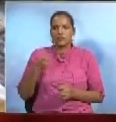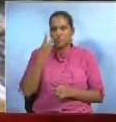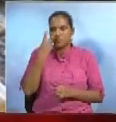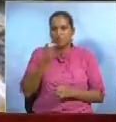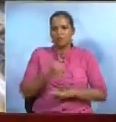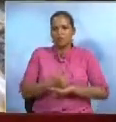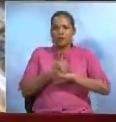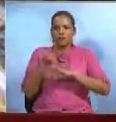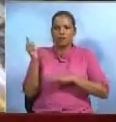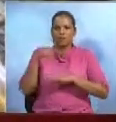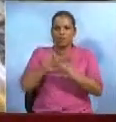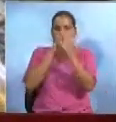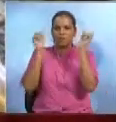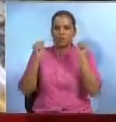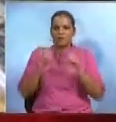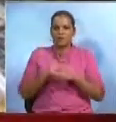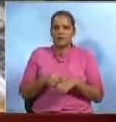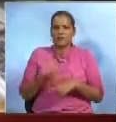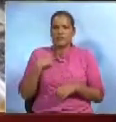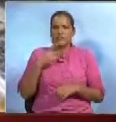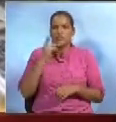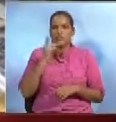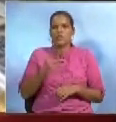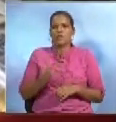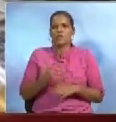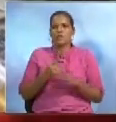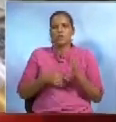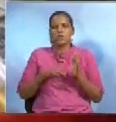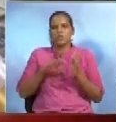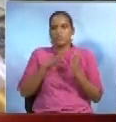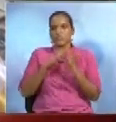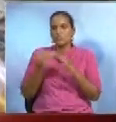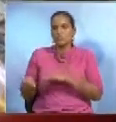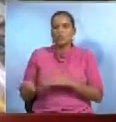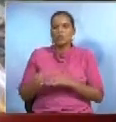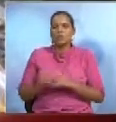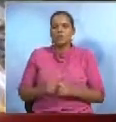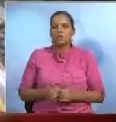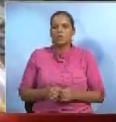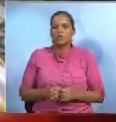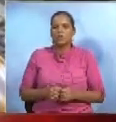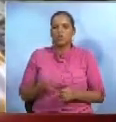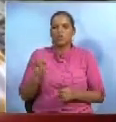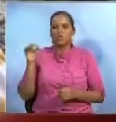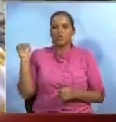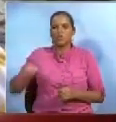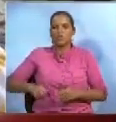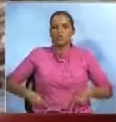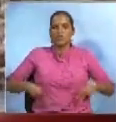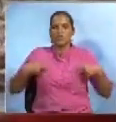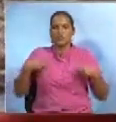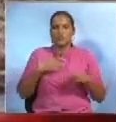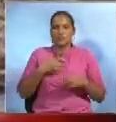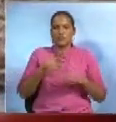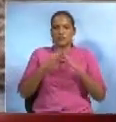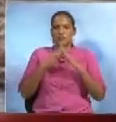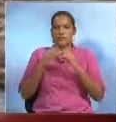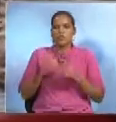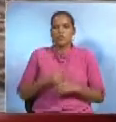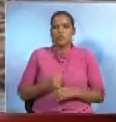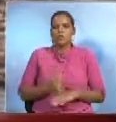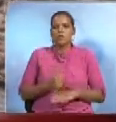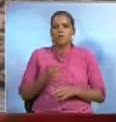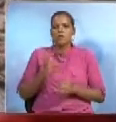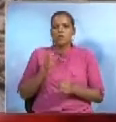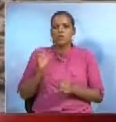autoridades a revisar en la mañana, pues, y concluyeron que se debe derrumbar porque ya es inhabitable. Personal del